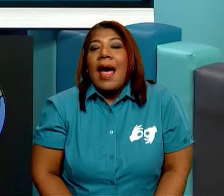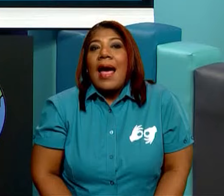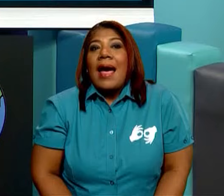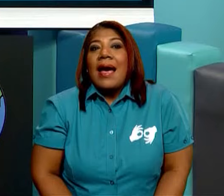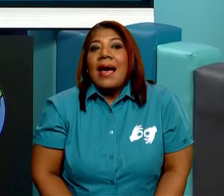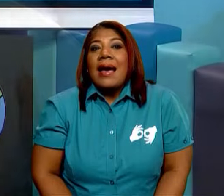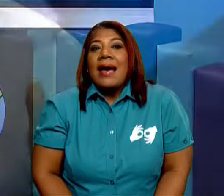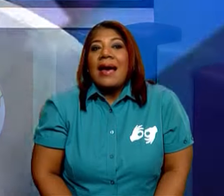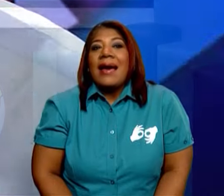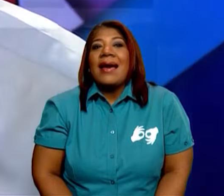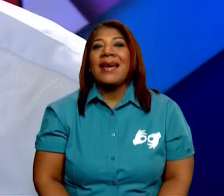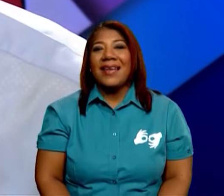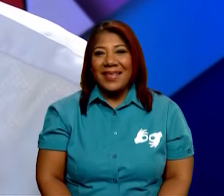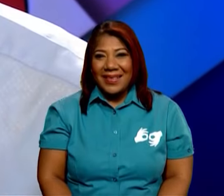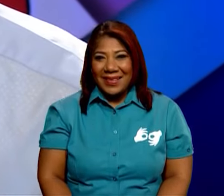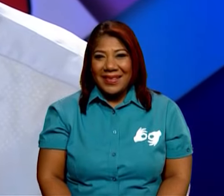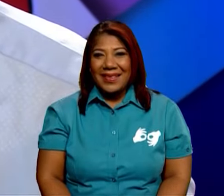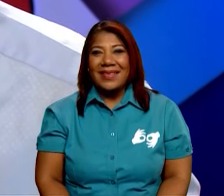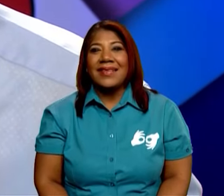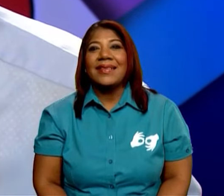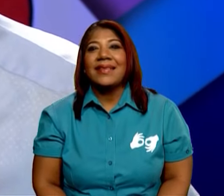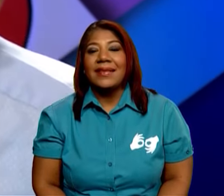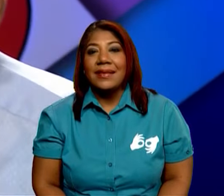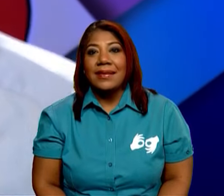¿Qué tengo yo? ¿Qué me parezco yo?